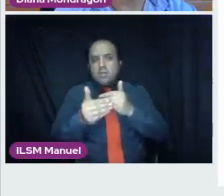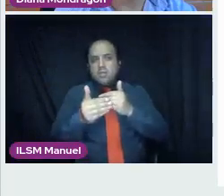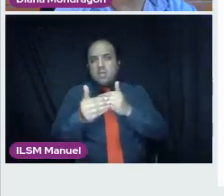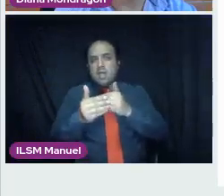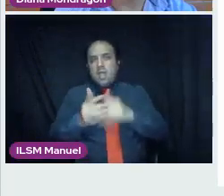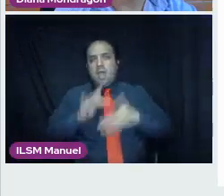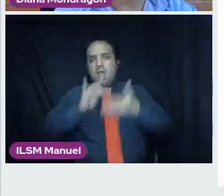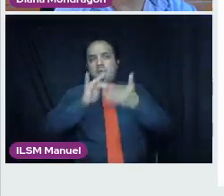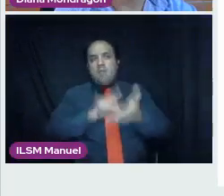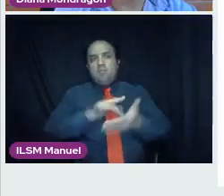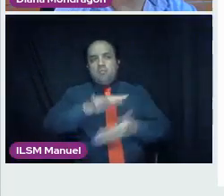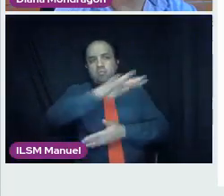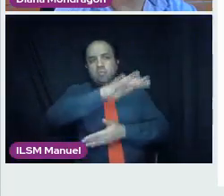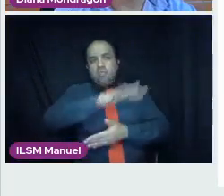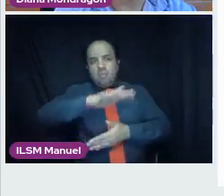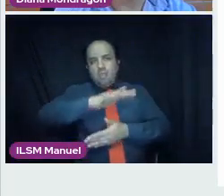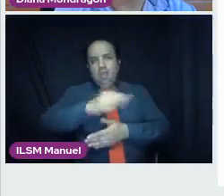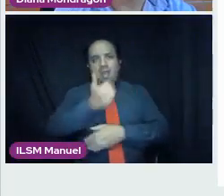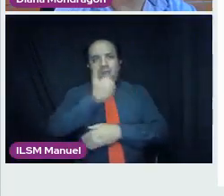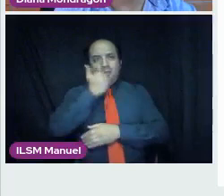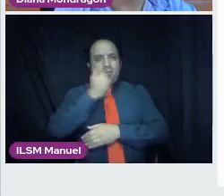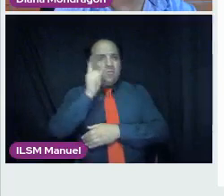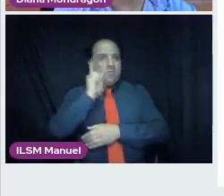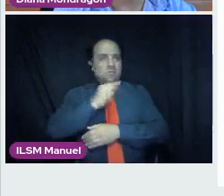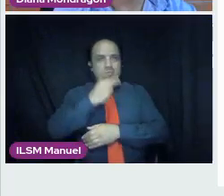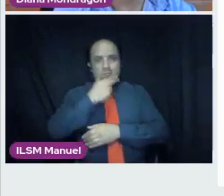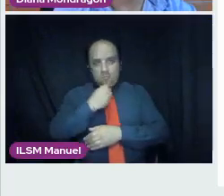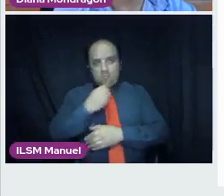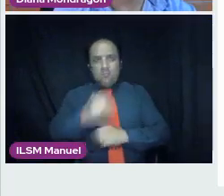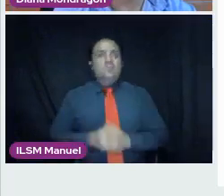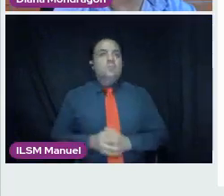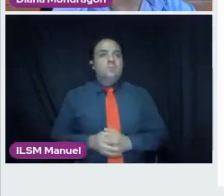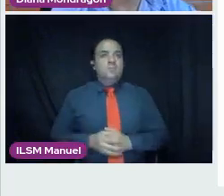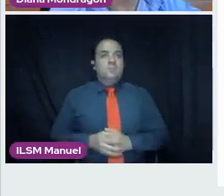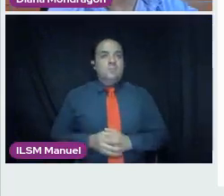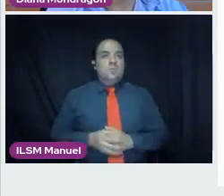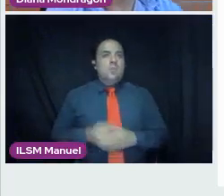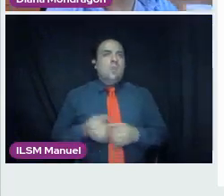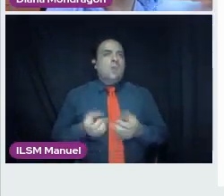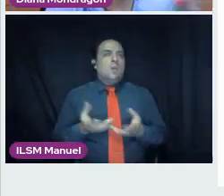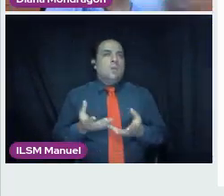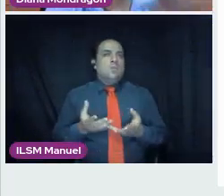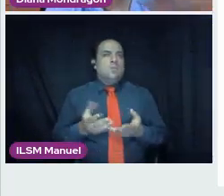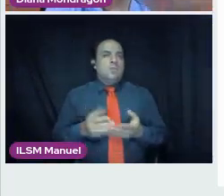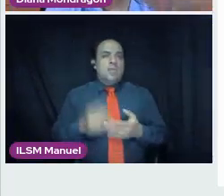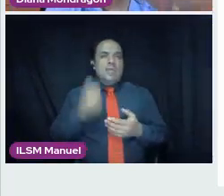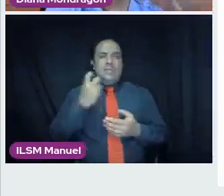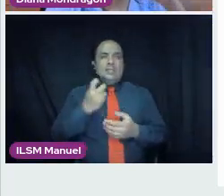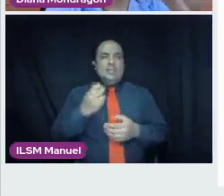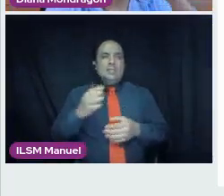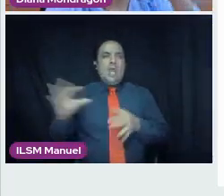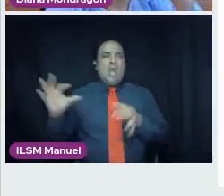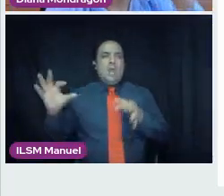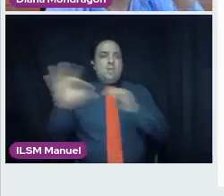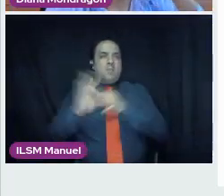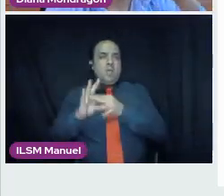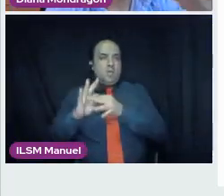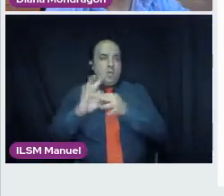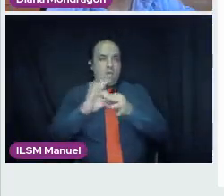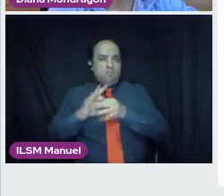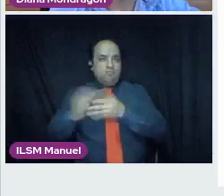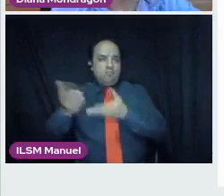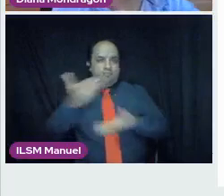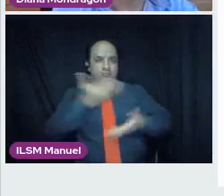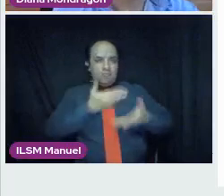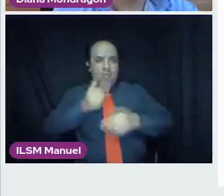las y los estudiantes, ¿no? ¿Qué tanto, como decíamos, sí este vínculo para identificar, pero con la intención de resolver,